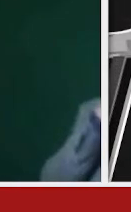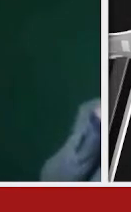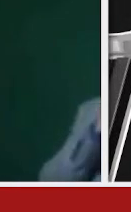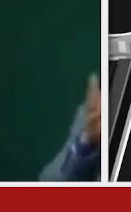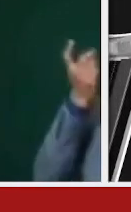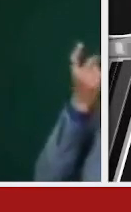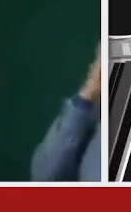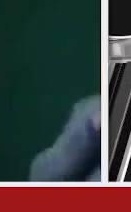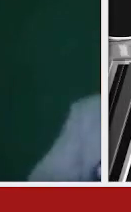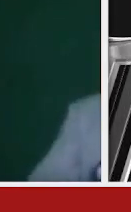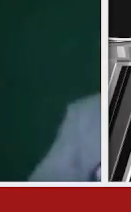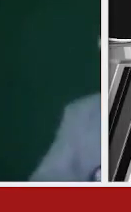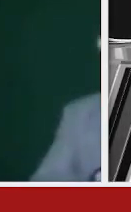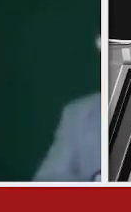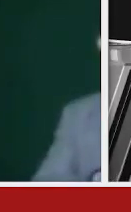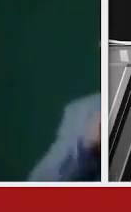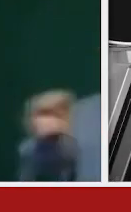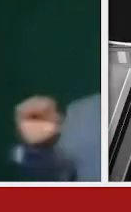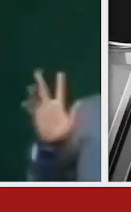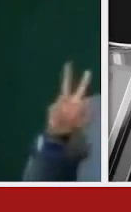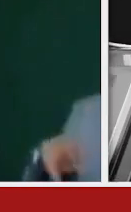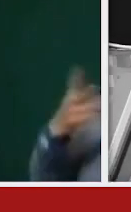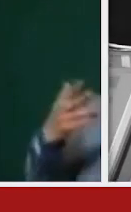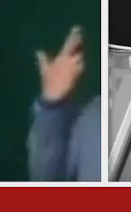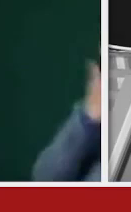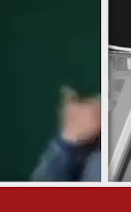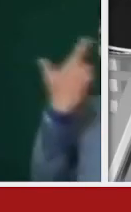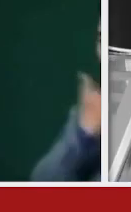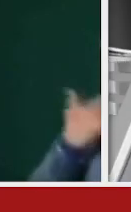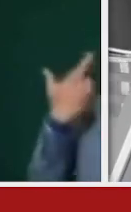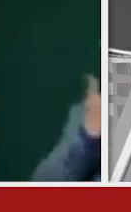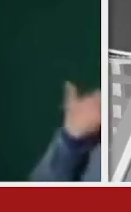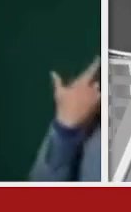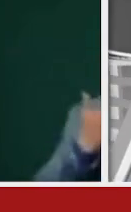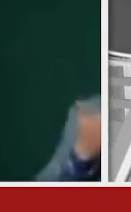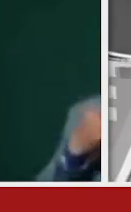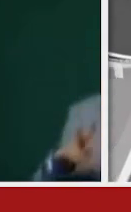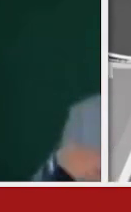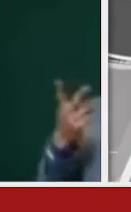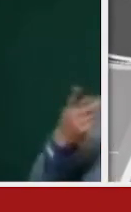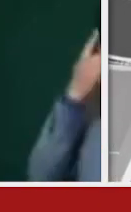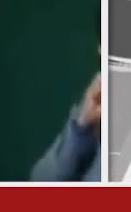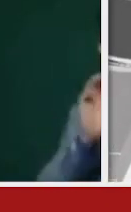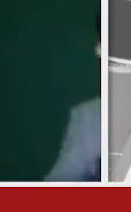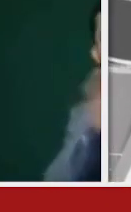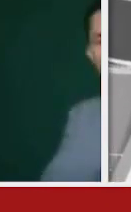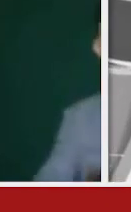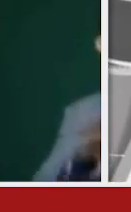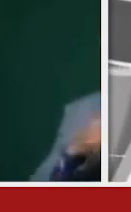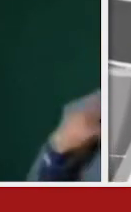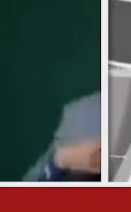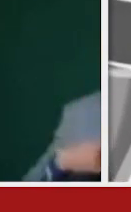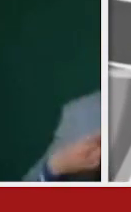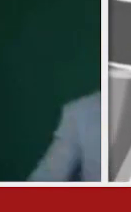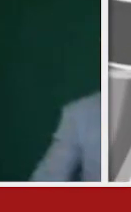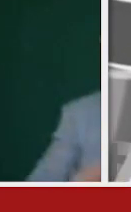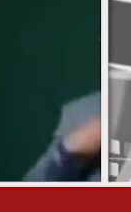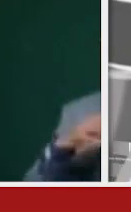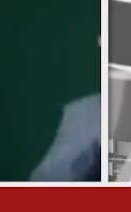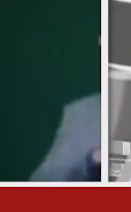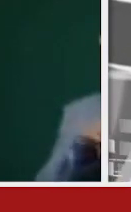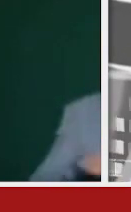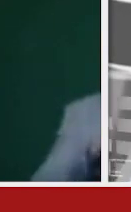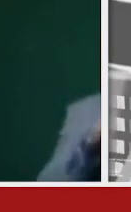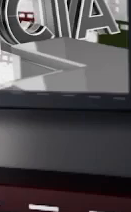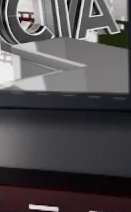director del seguro social se le va a dar uso en beneficio de la población a ese